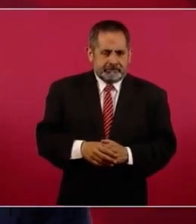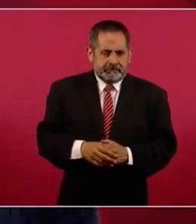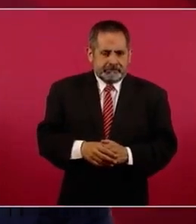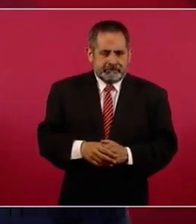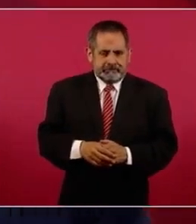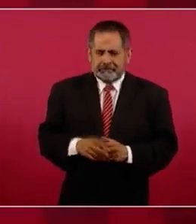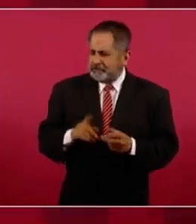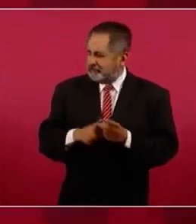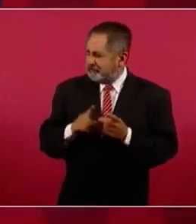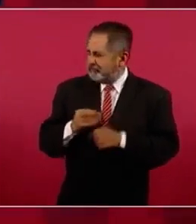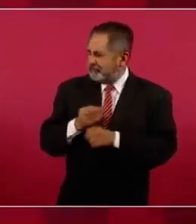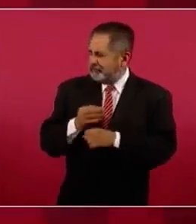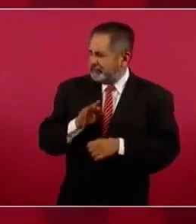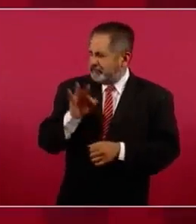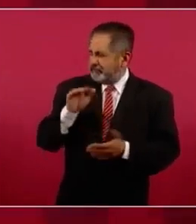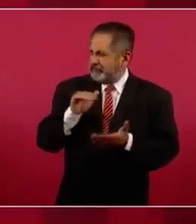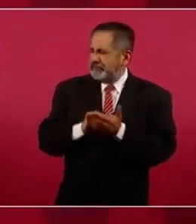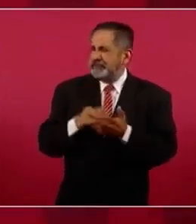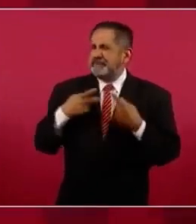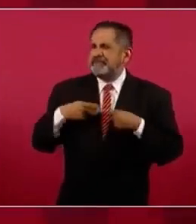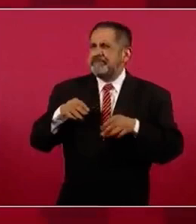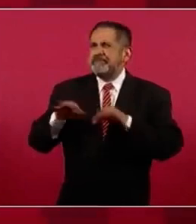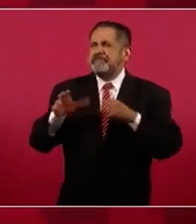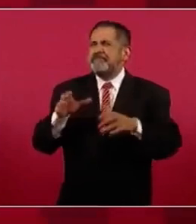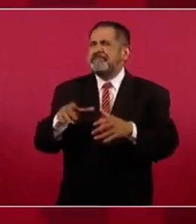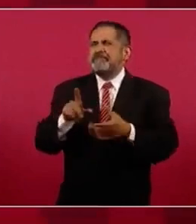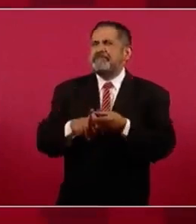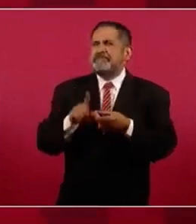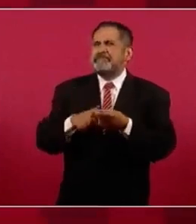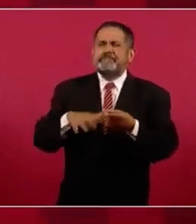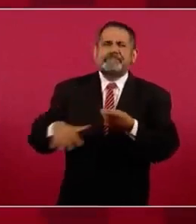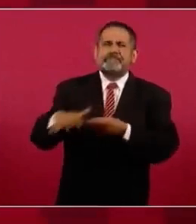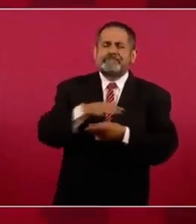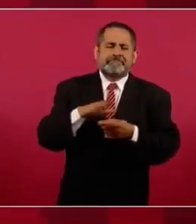¿Dónde hay 40,000 trabajadores